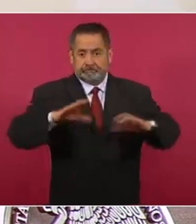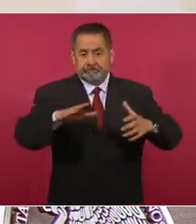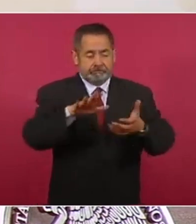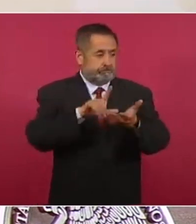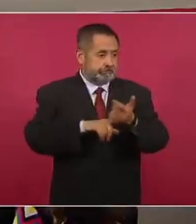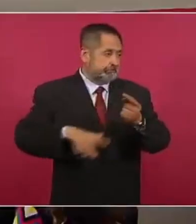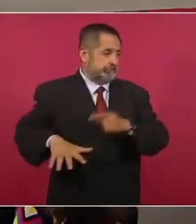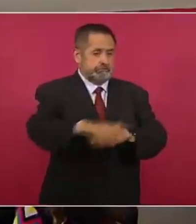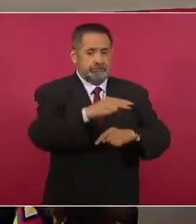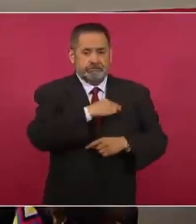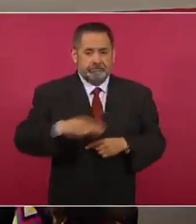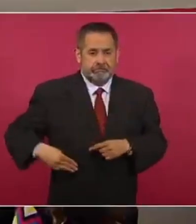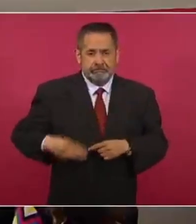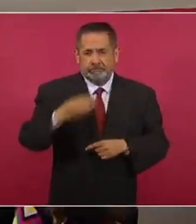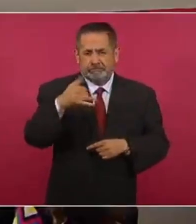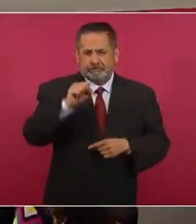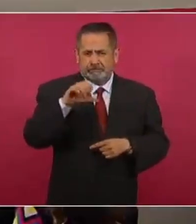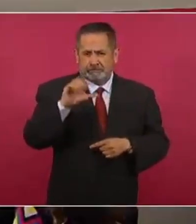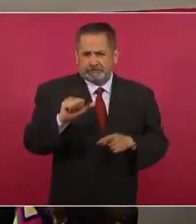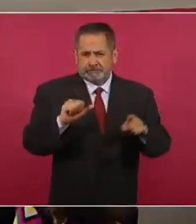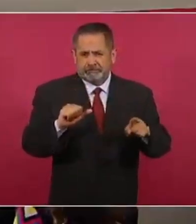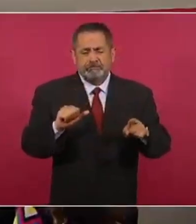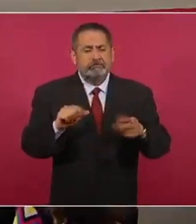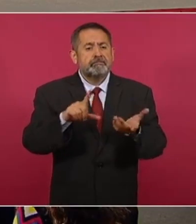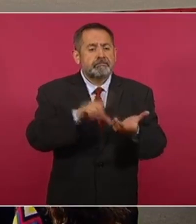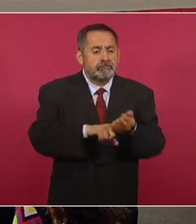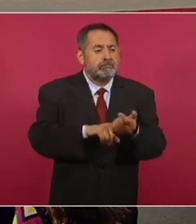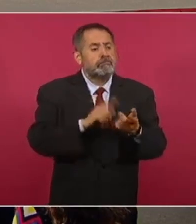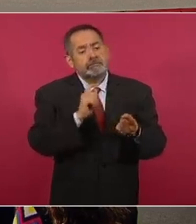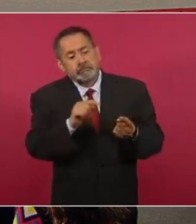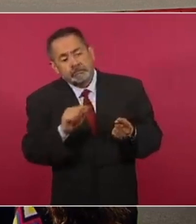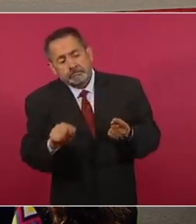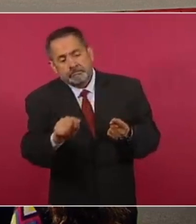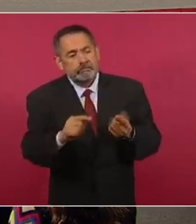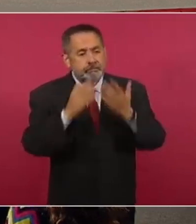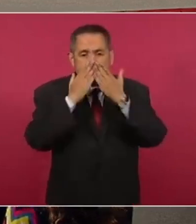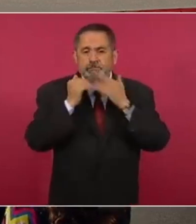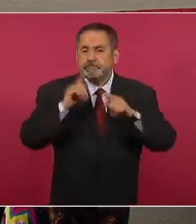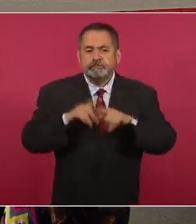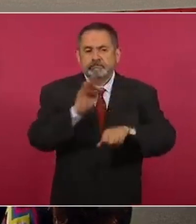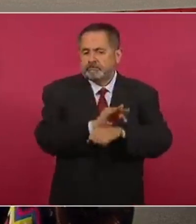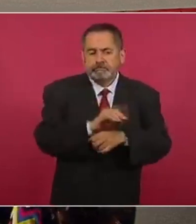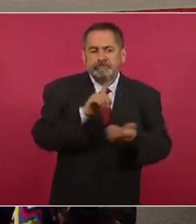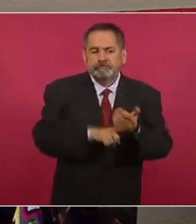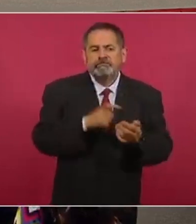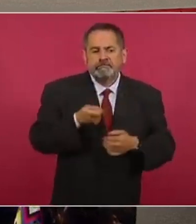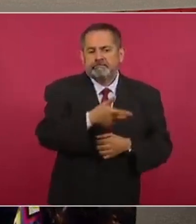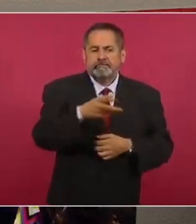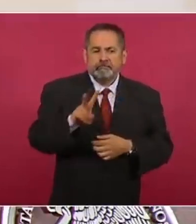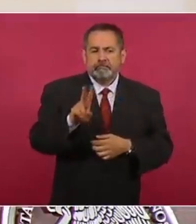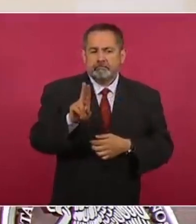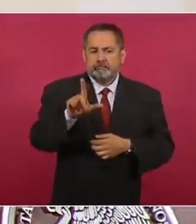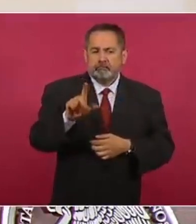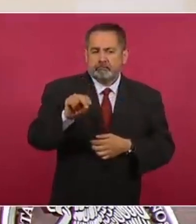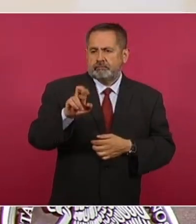todo el municipio de la yesca vive con alguna situación de vulnerabilidad y este hospital e inició